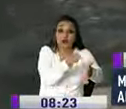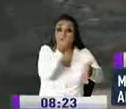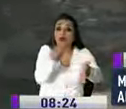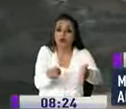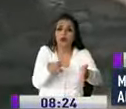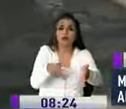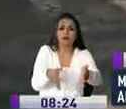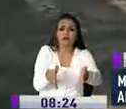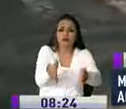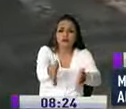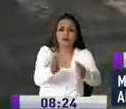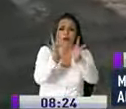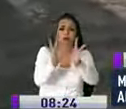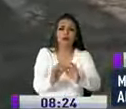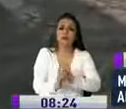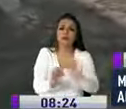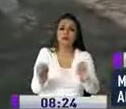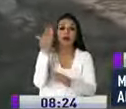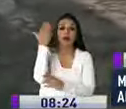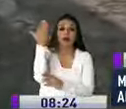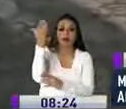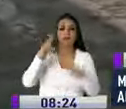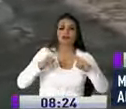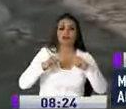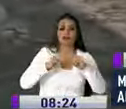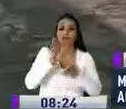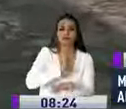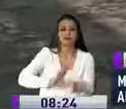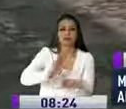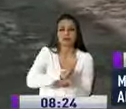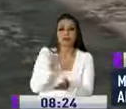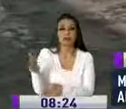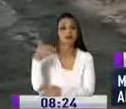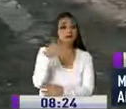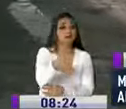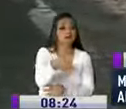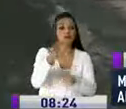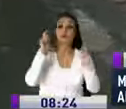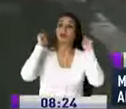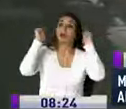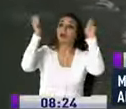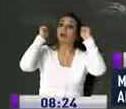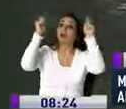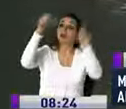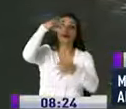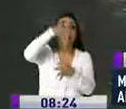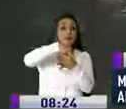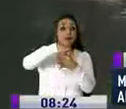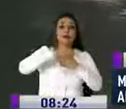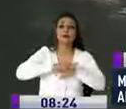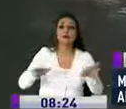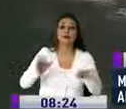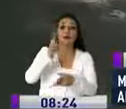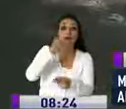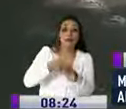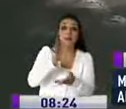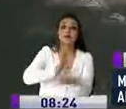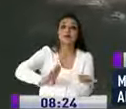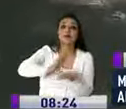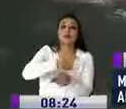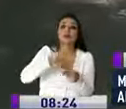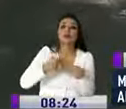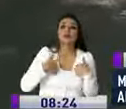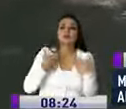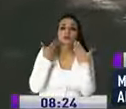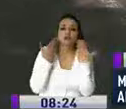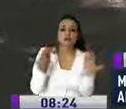yo creo que el alcalde no conoce el barrio, porque él viene, solo da una vuelta y no sabe cómo se llama el barrio. Aquí el barrio necesita